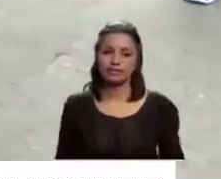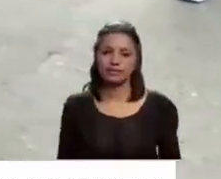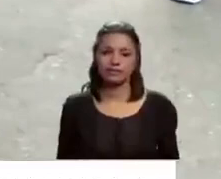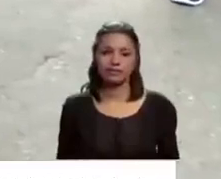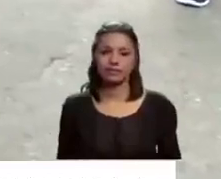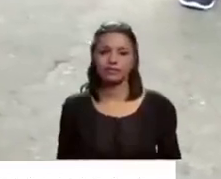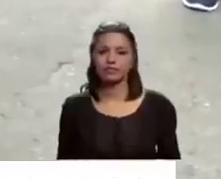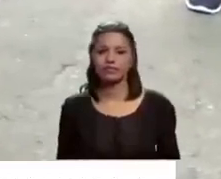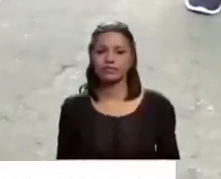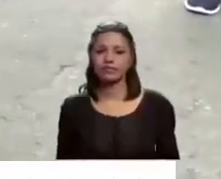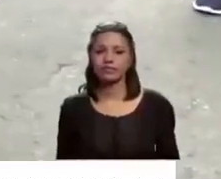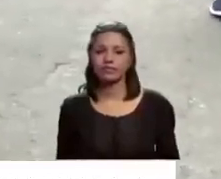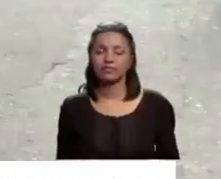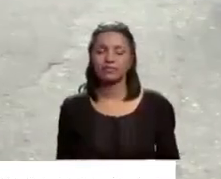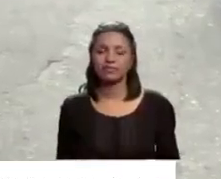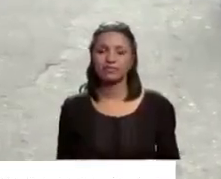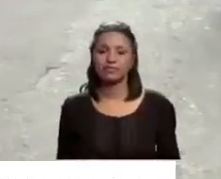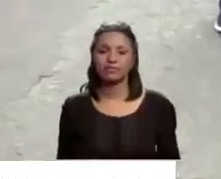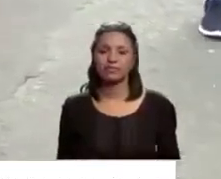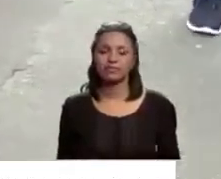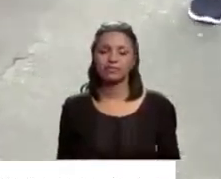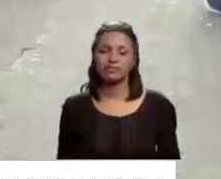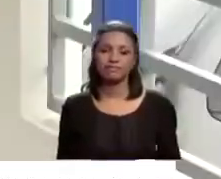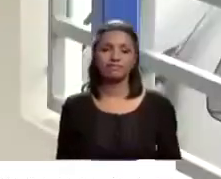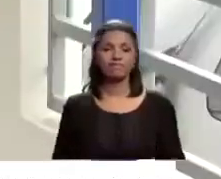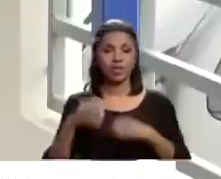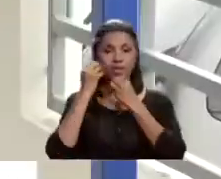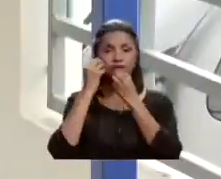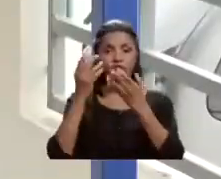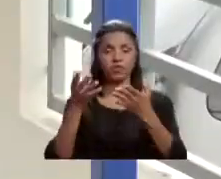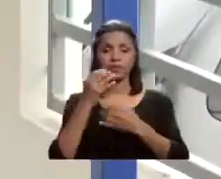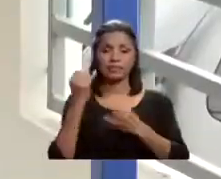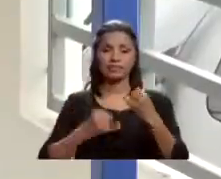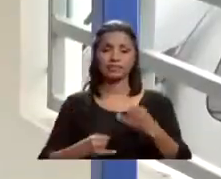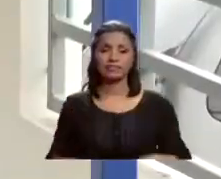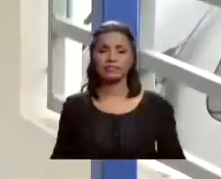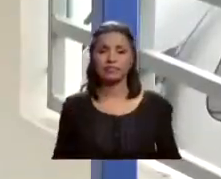cómo quedaron sus propiedades y volver a habitarlas. Es el informe Nicanor Alvarado, TVN Noticias.